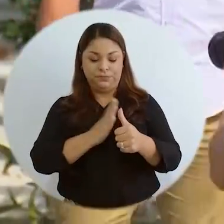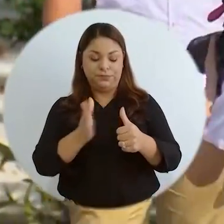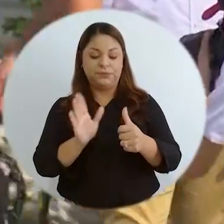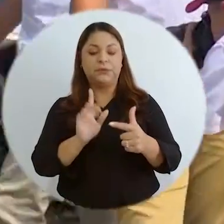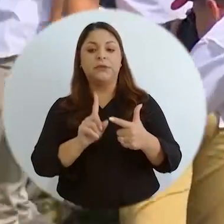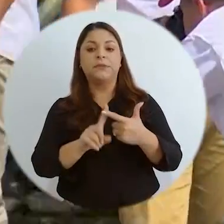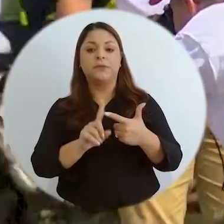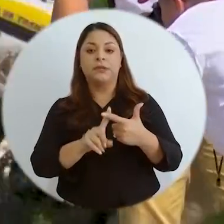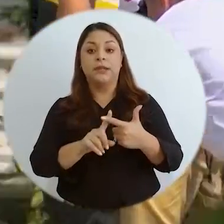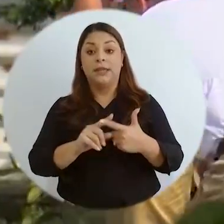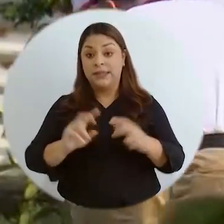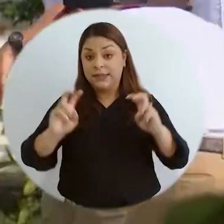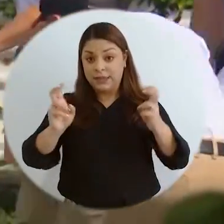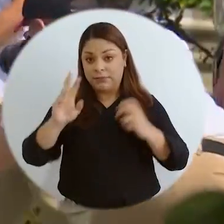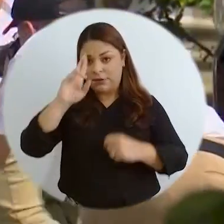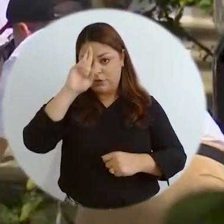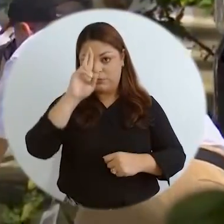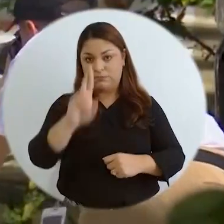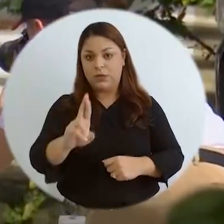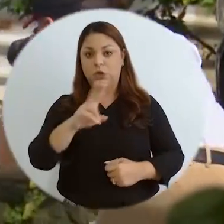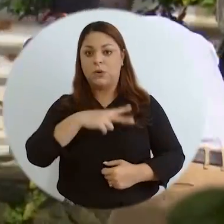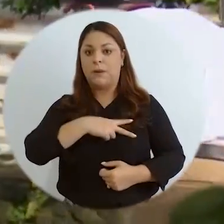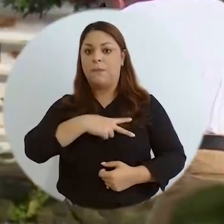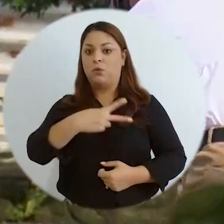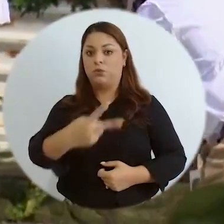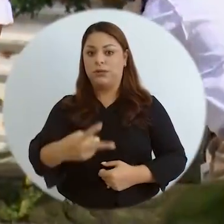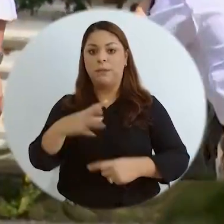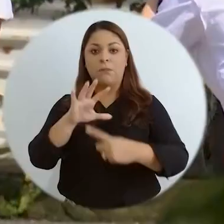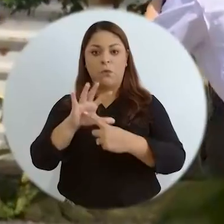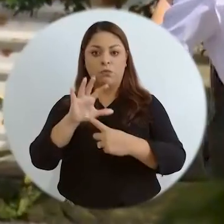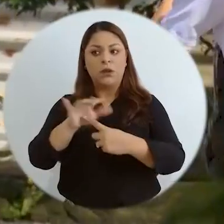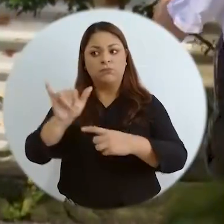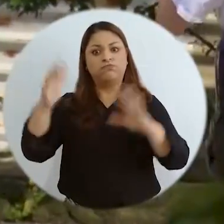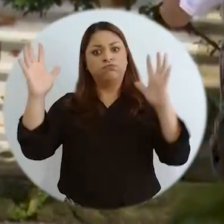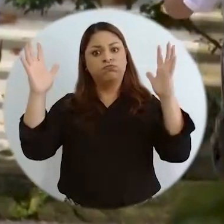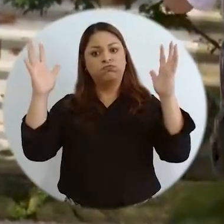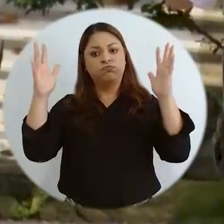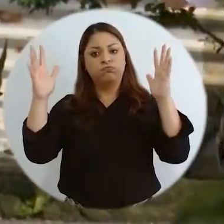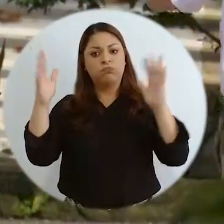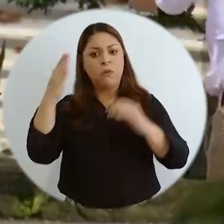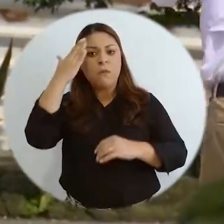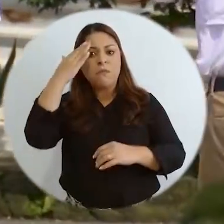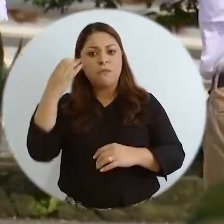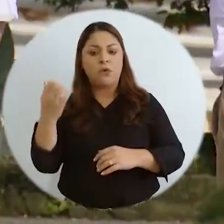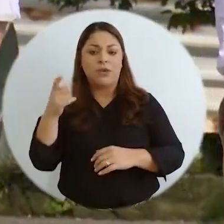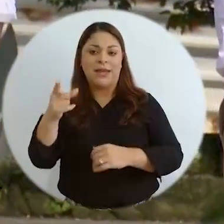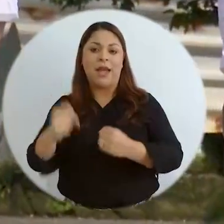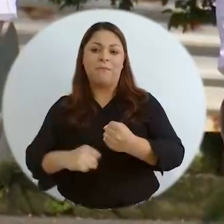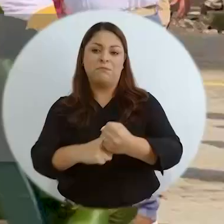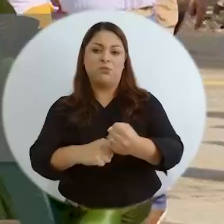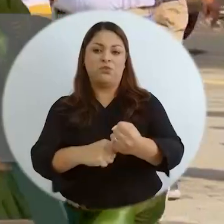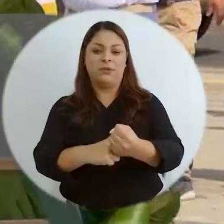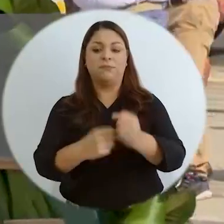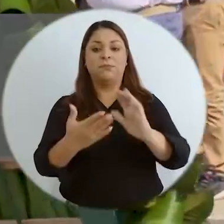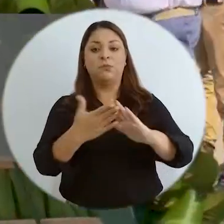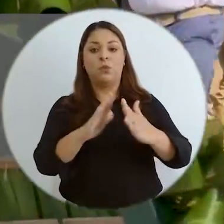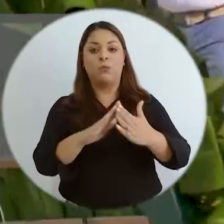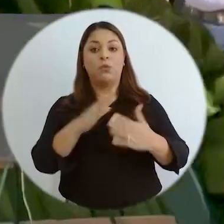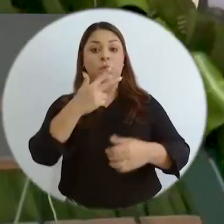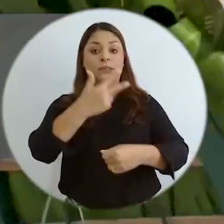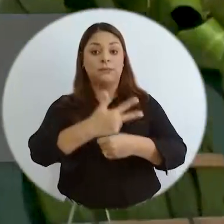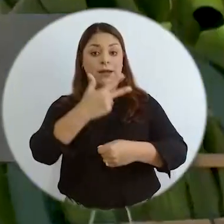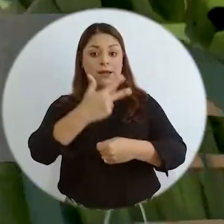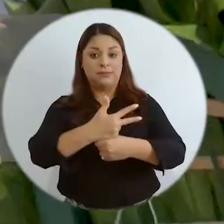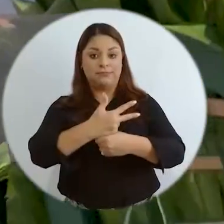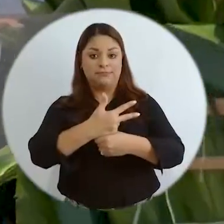se da al pueblo guatemalteco en ese punto en específico. Pero entonces también